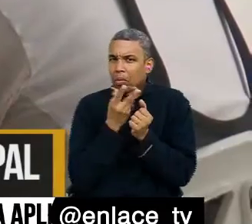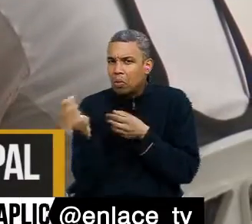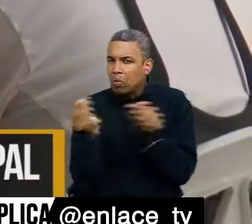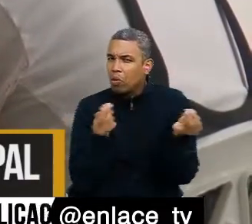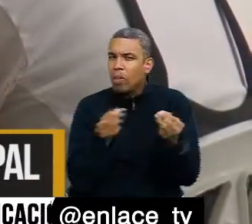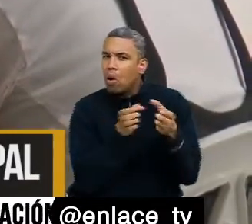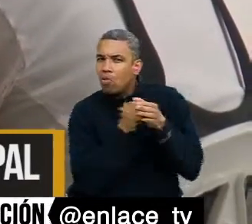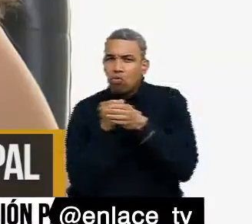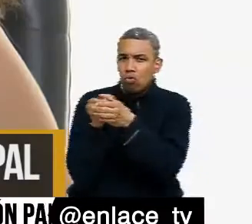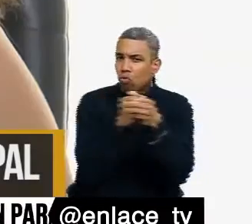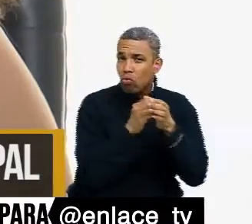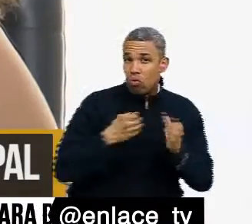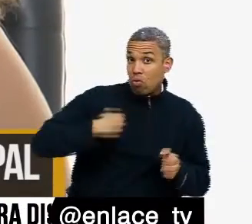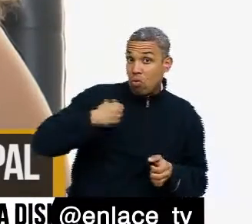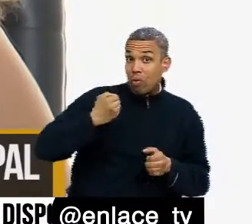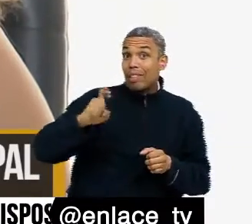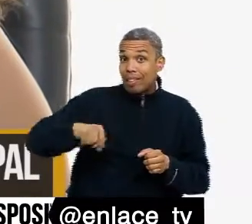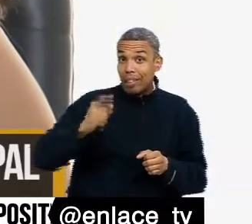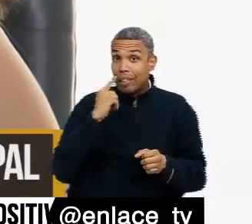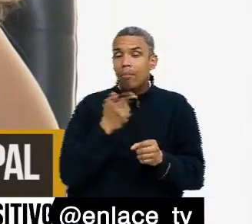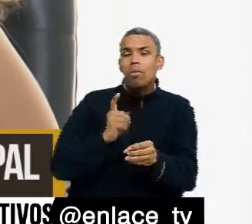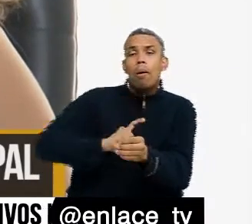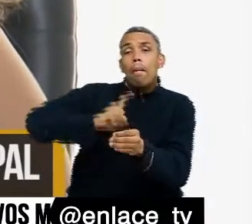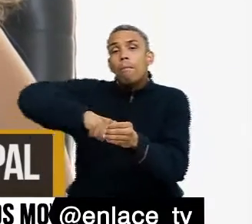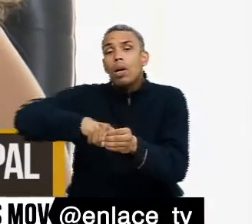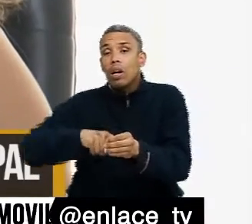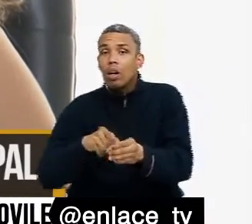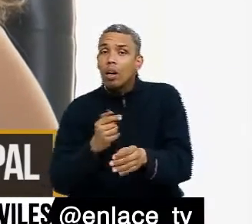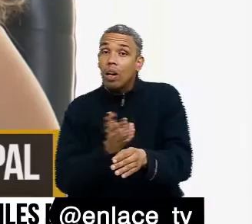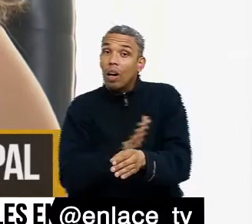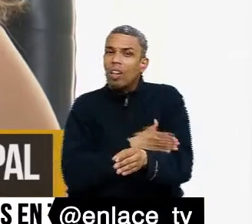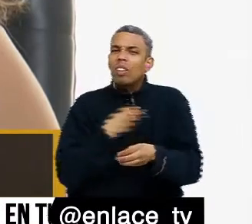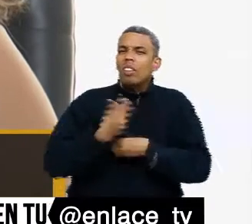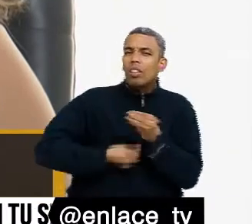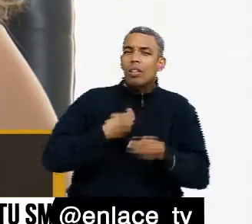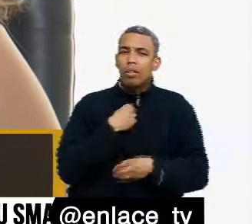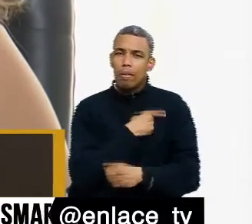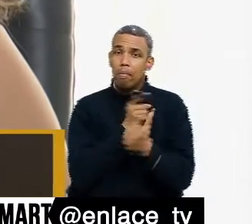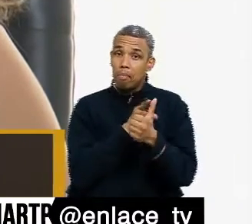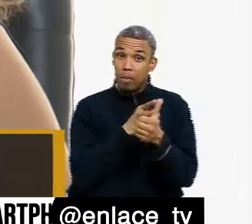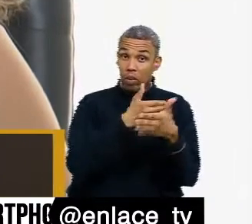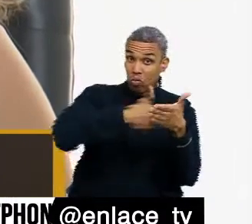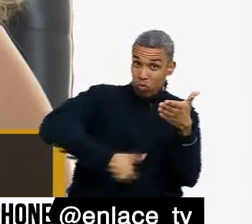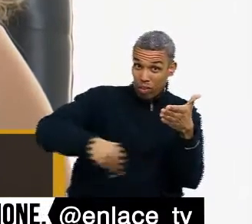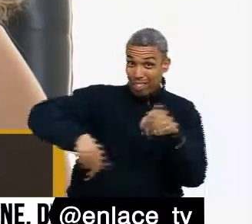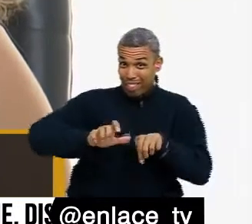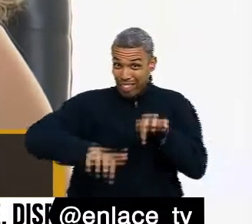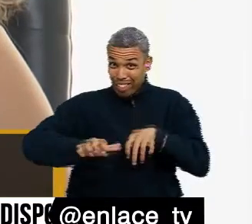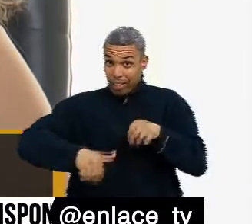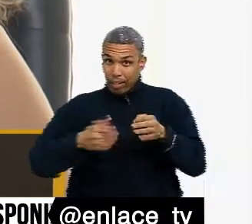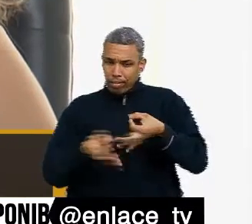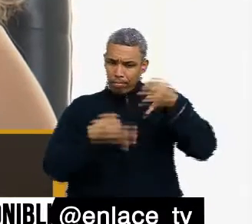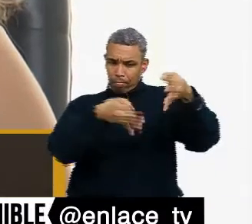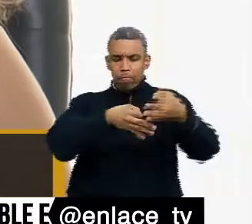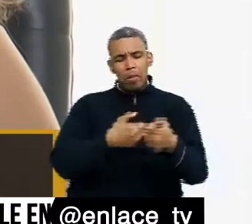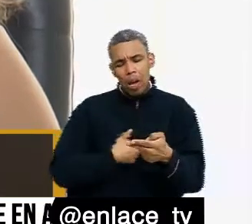respectiva inscripción. Bueno, deben diligenciar un formato que tenemos acá en la Secretaría. Los que están oficialmente reconocidos ante